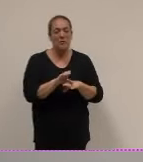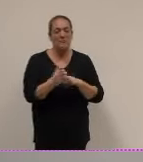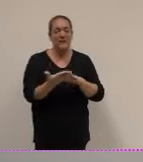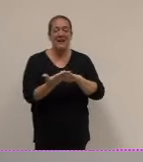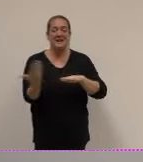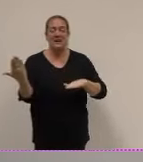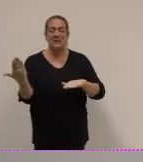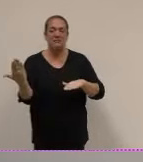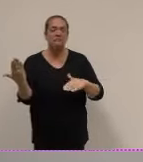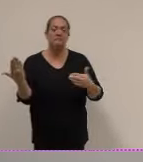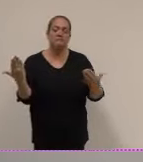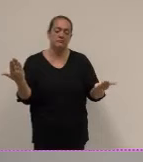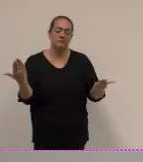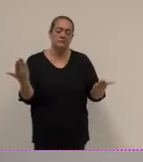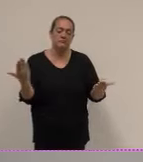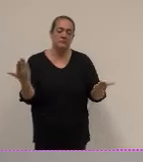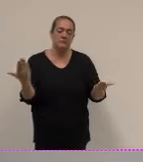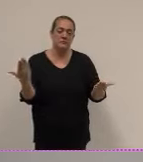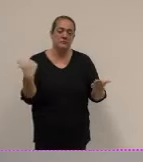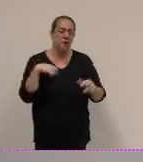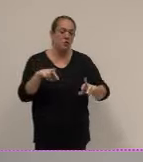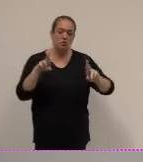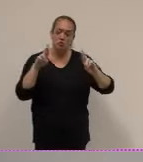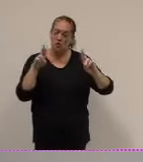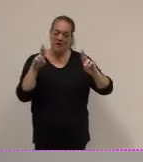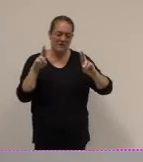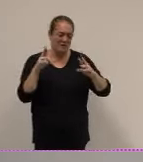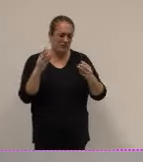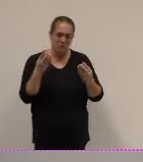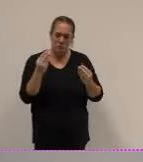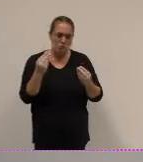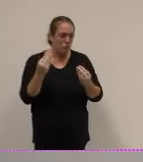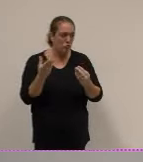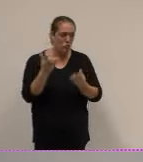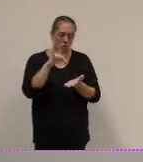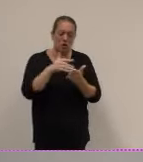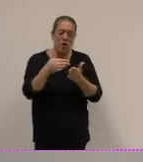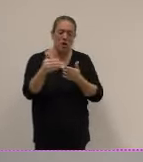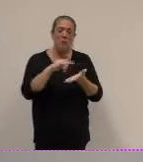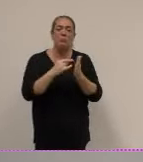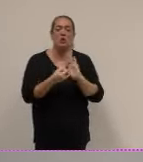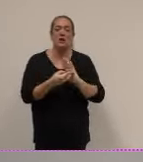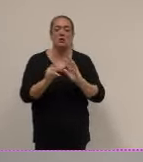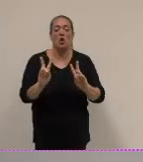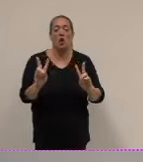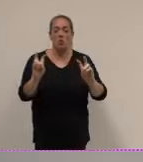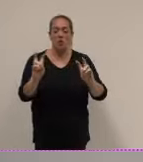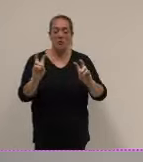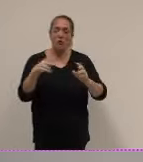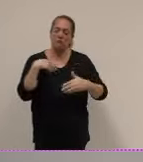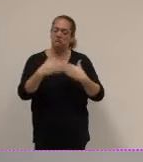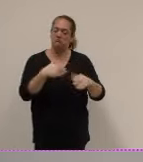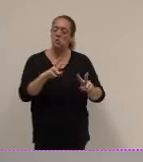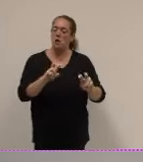bueno, desearles la mayor suerte del mundo en sus nuevos proyectos o en sus nuevas